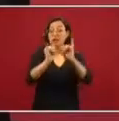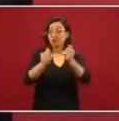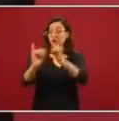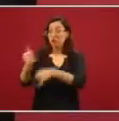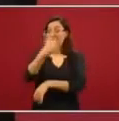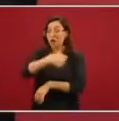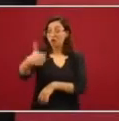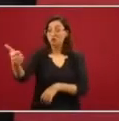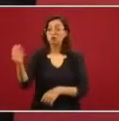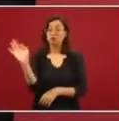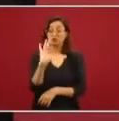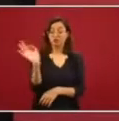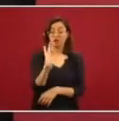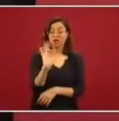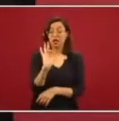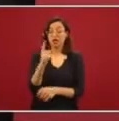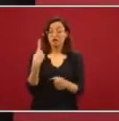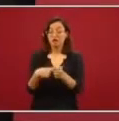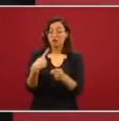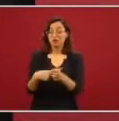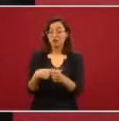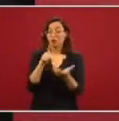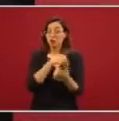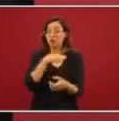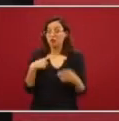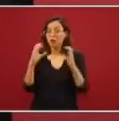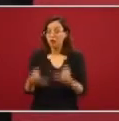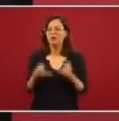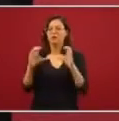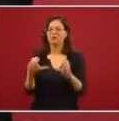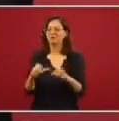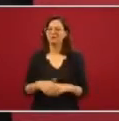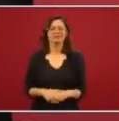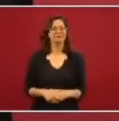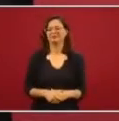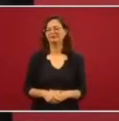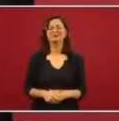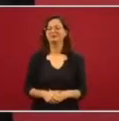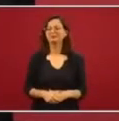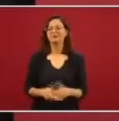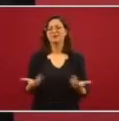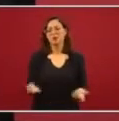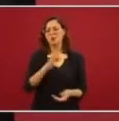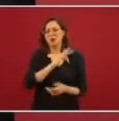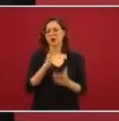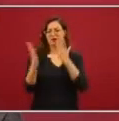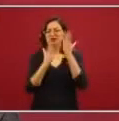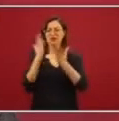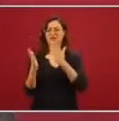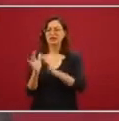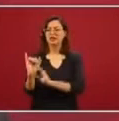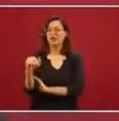las personas esté resguardada este es un fenómeno muy bien descrito en la epidemiología académica que se llama